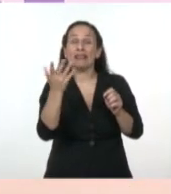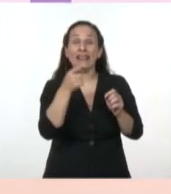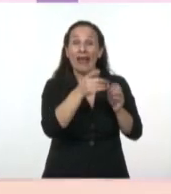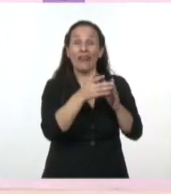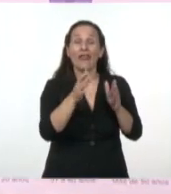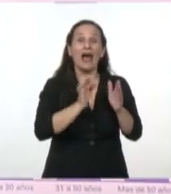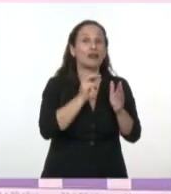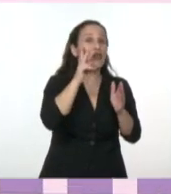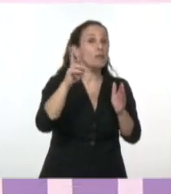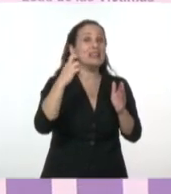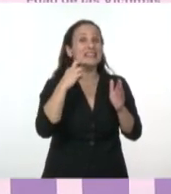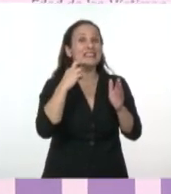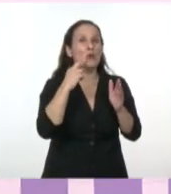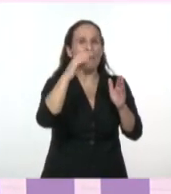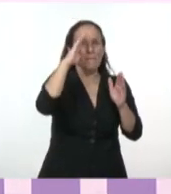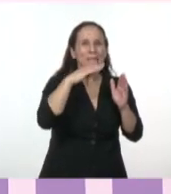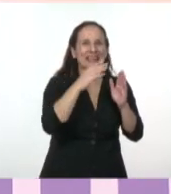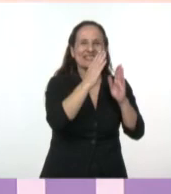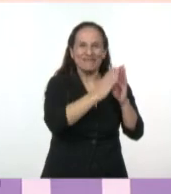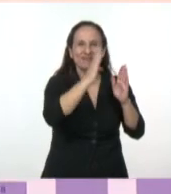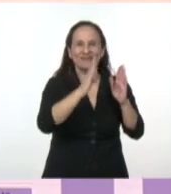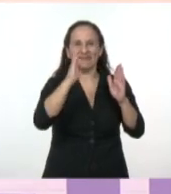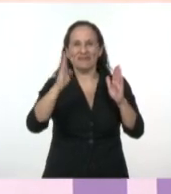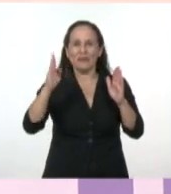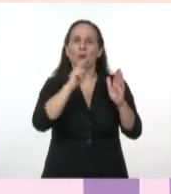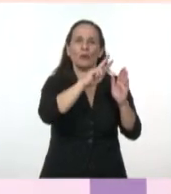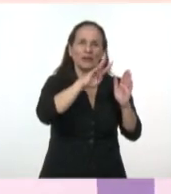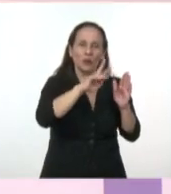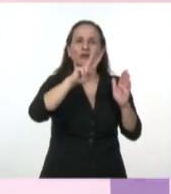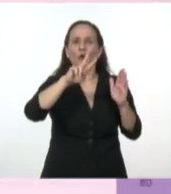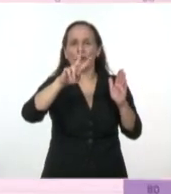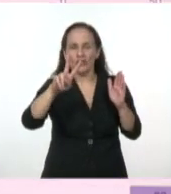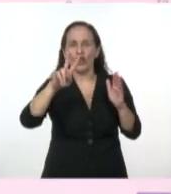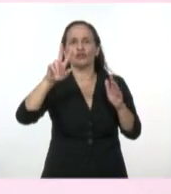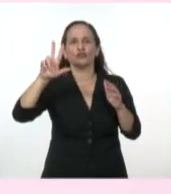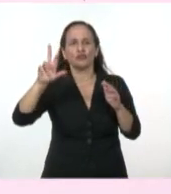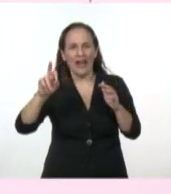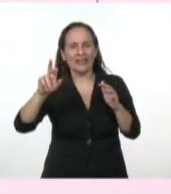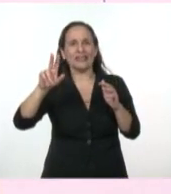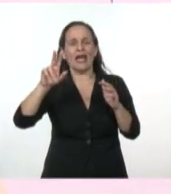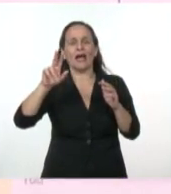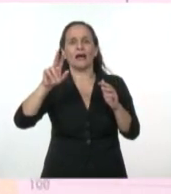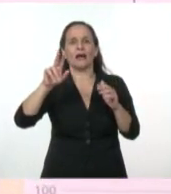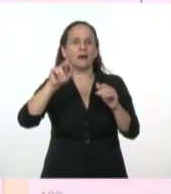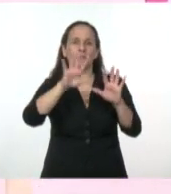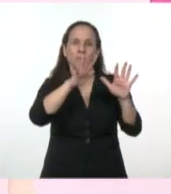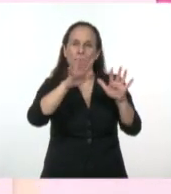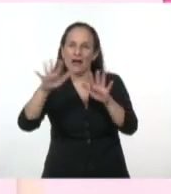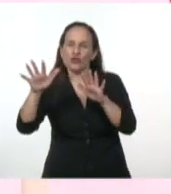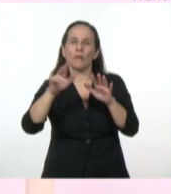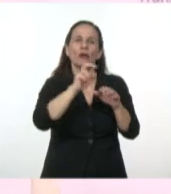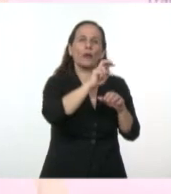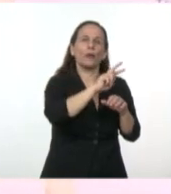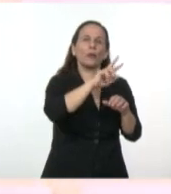año 2019 por mes, ¿sí? 24, 22, 30, un promedio de 25